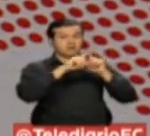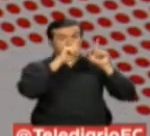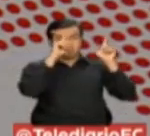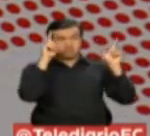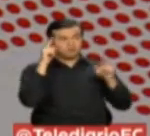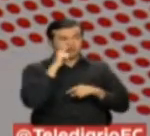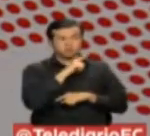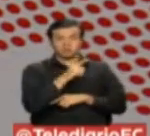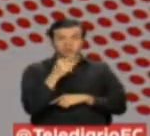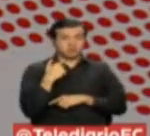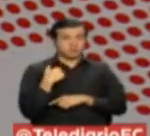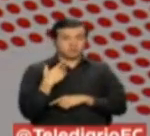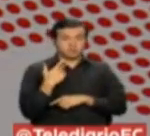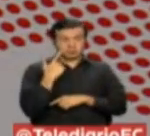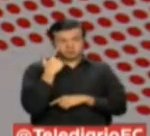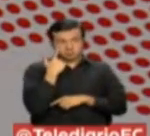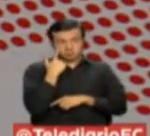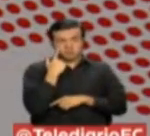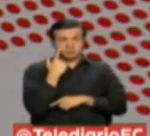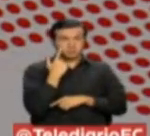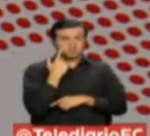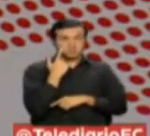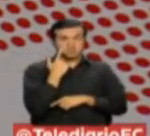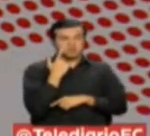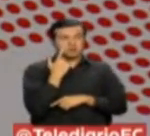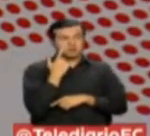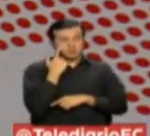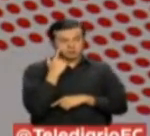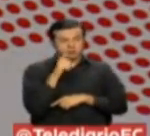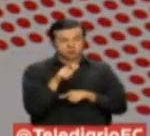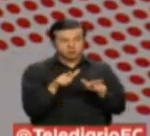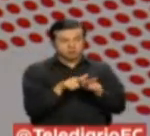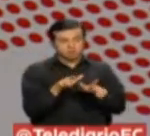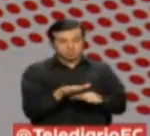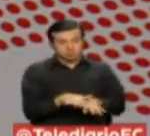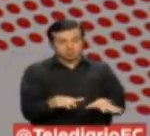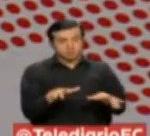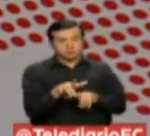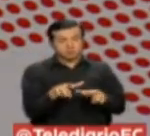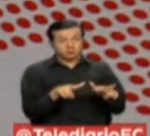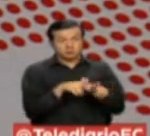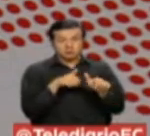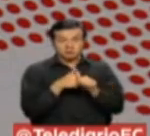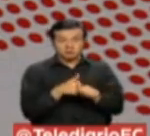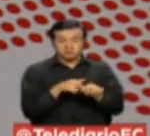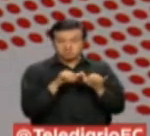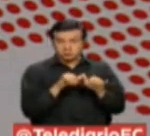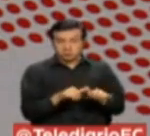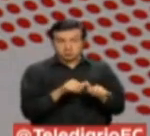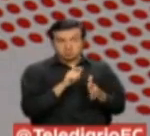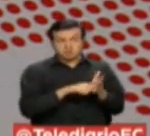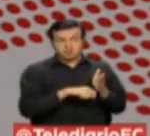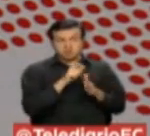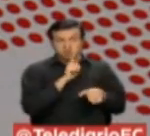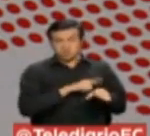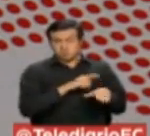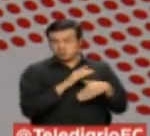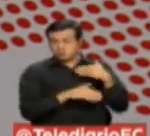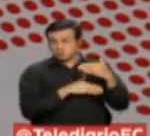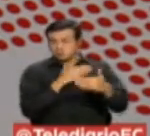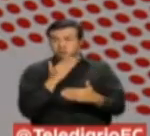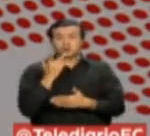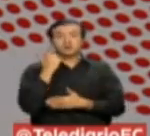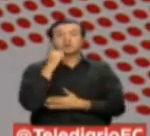no tienen una operación o un establecimiento o una permanencia legal en el tiempo, debería